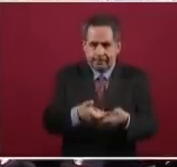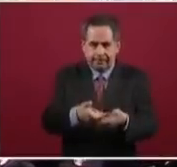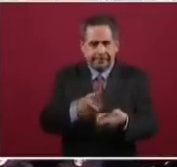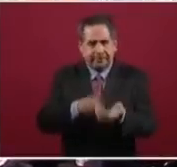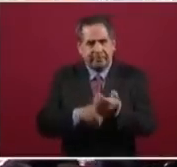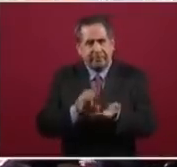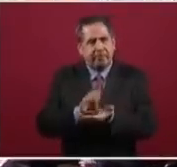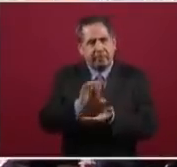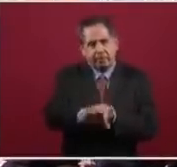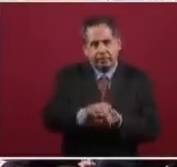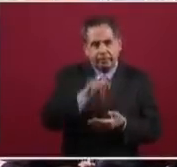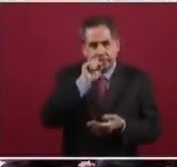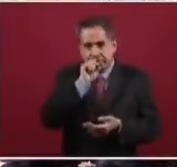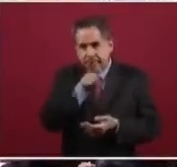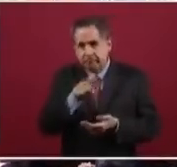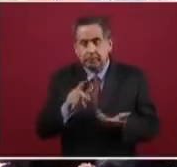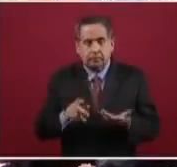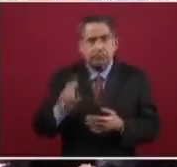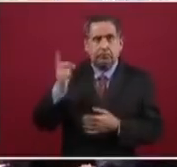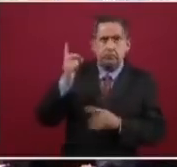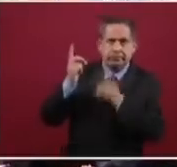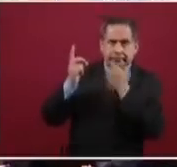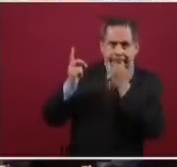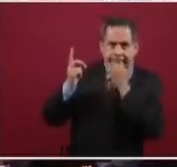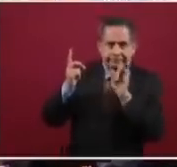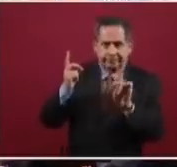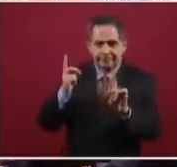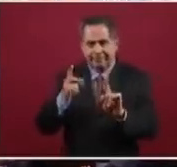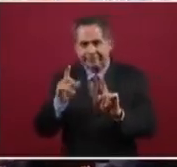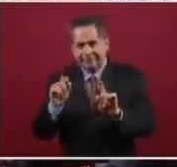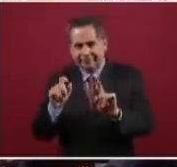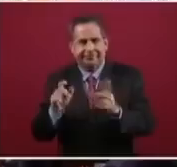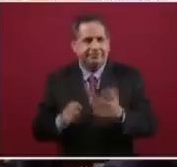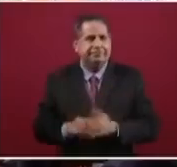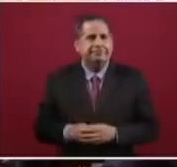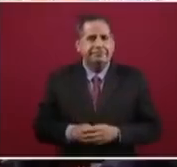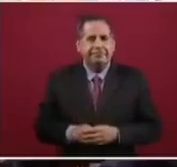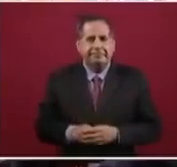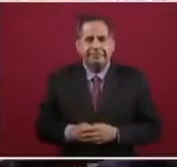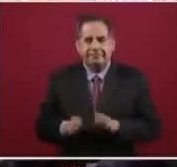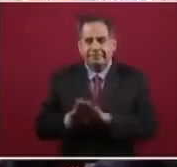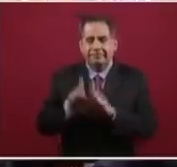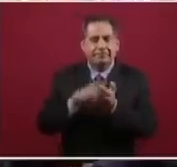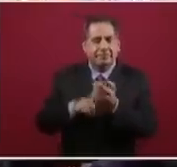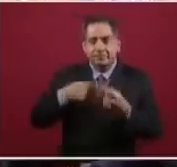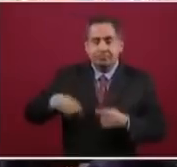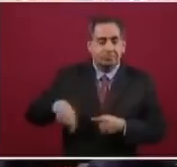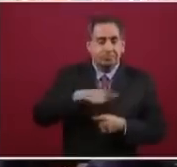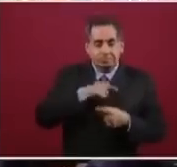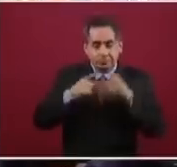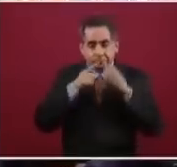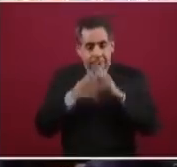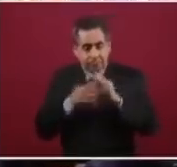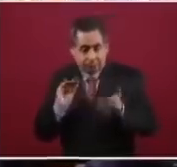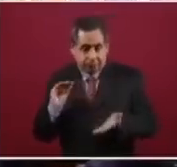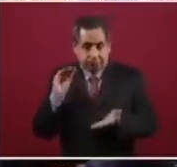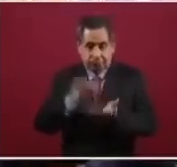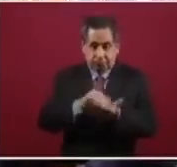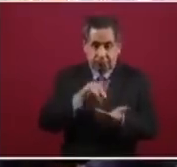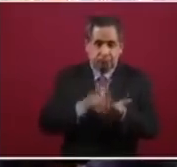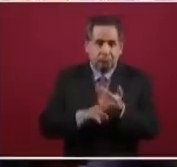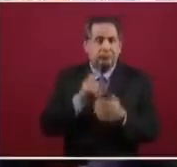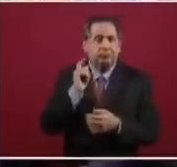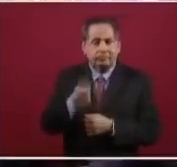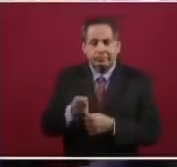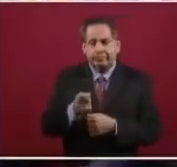de tal forma que lo que nosotros dividendo entre 20 de tal forma que lo que nosotros estamos poniendo detona